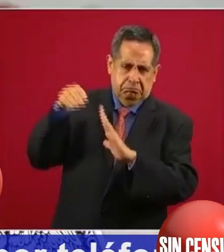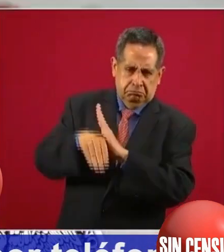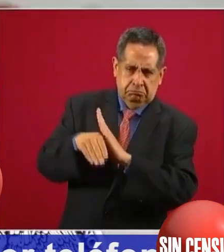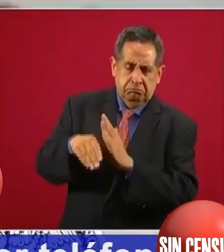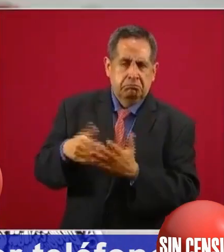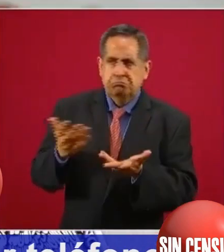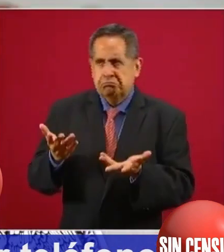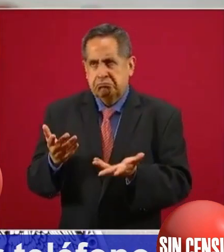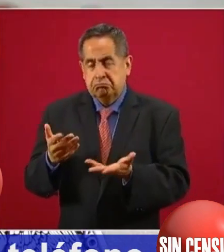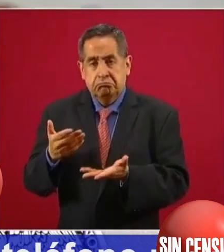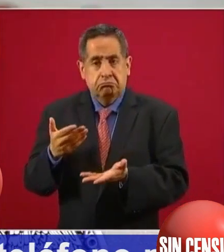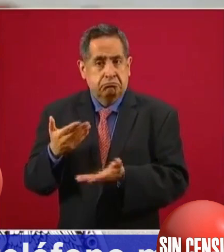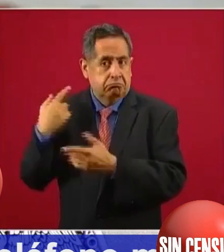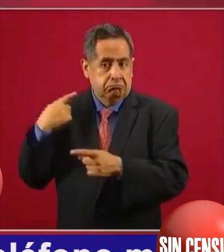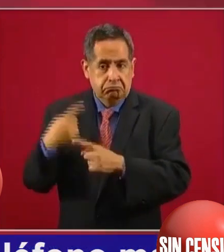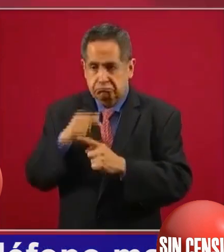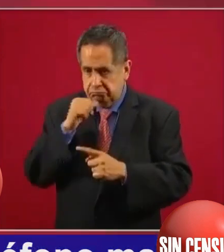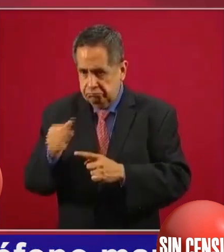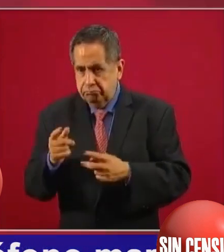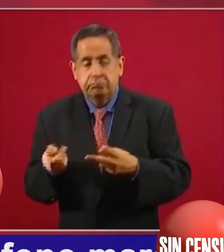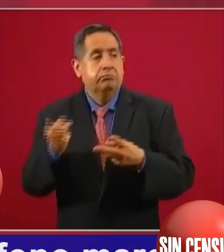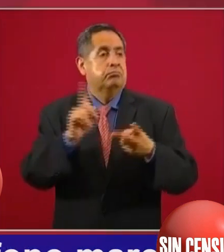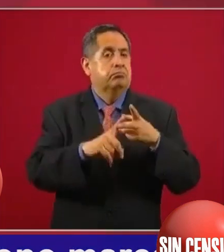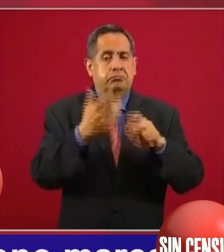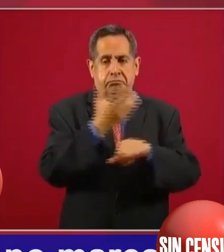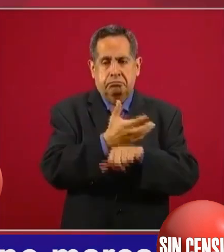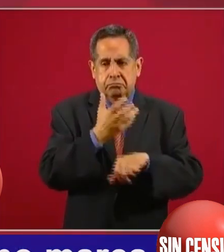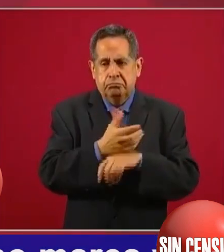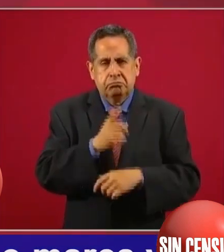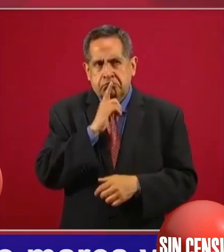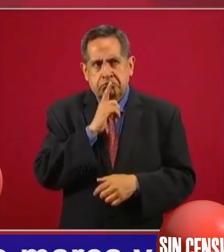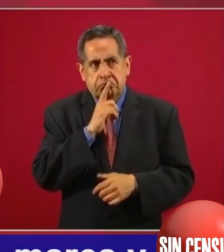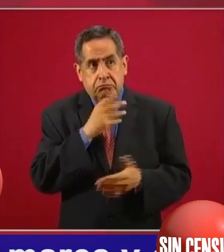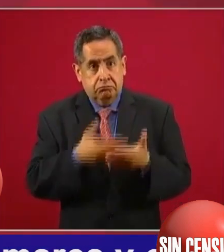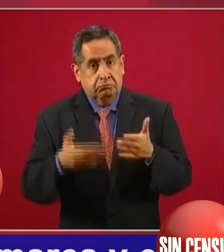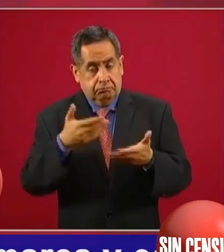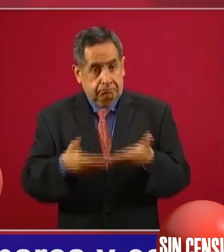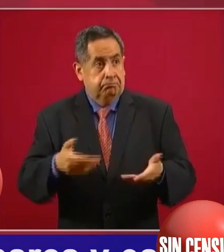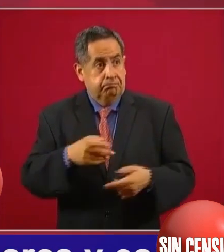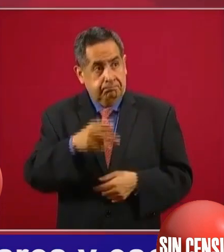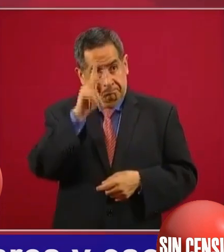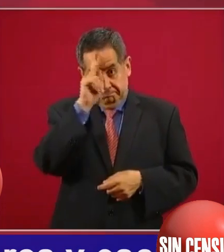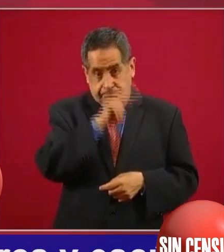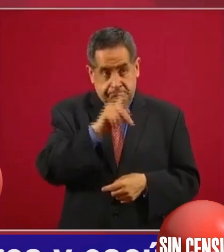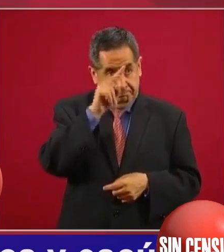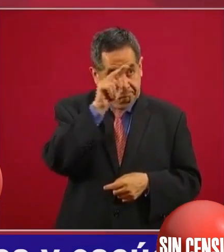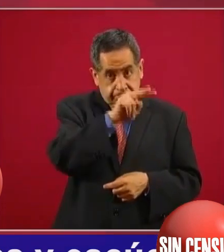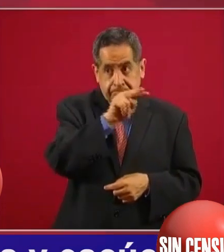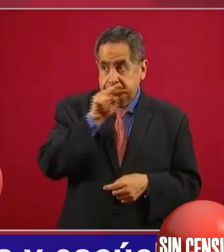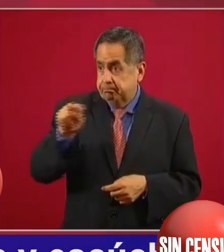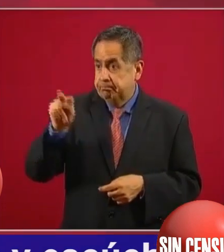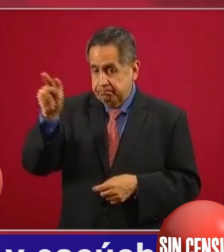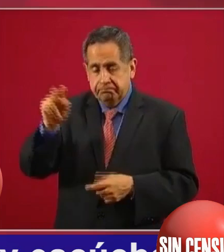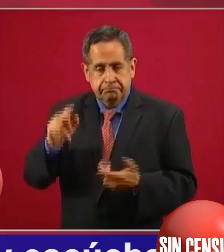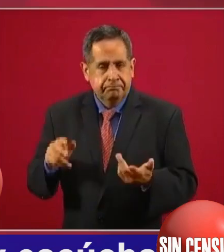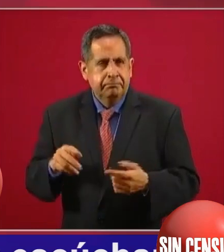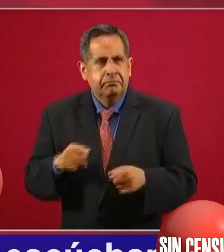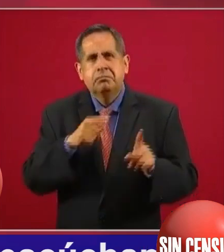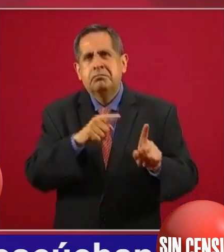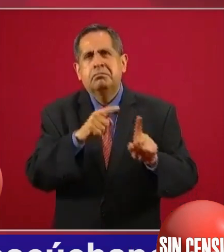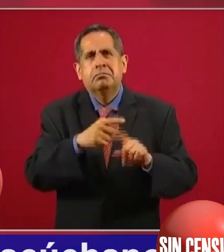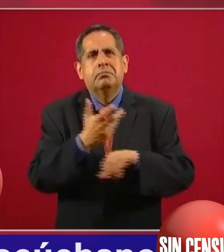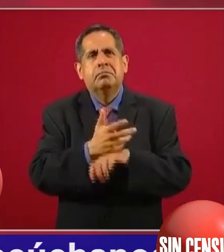En Estados Unidos no se veía una caída de la economía como la actual desde la crisis